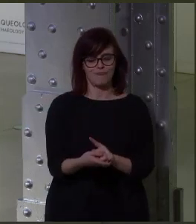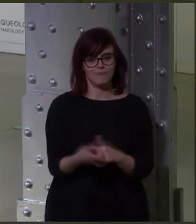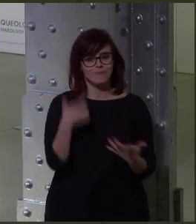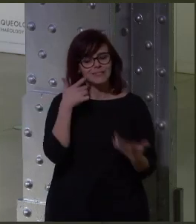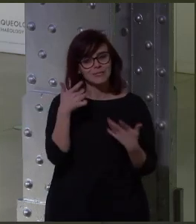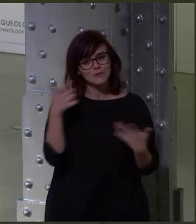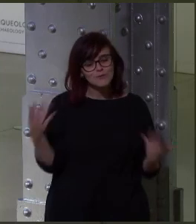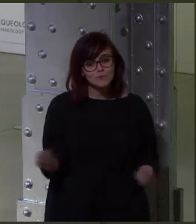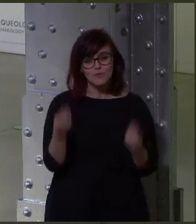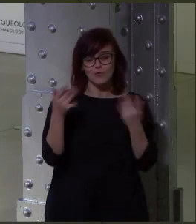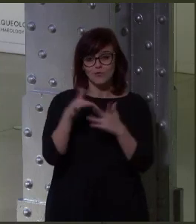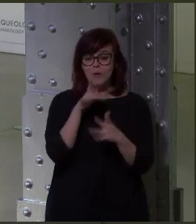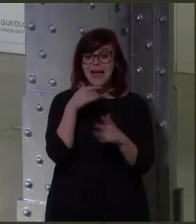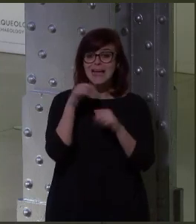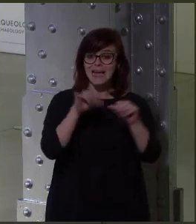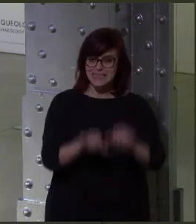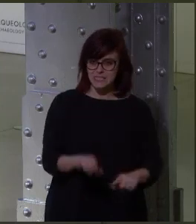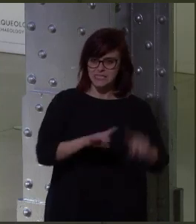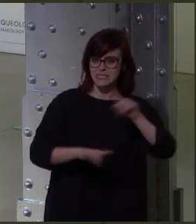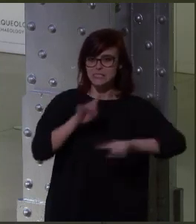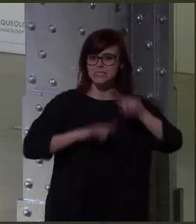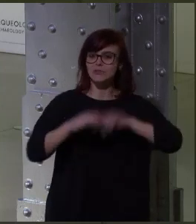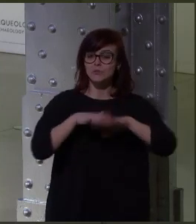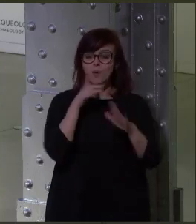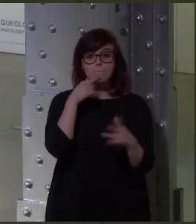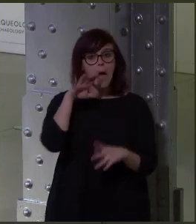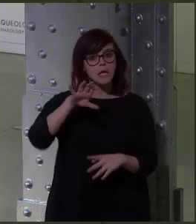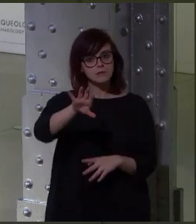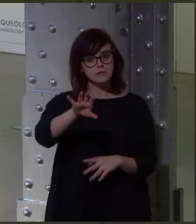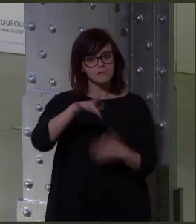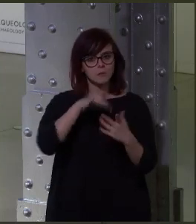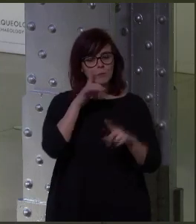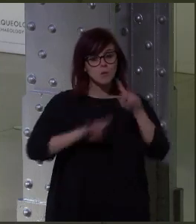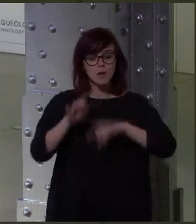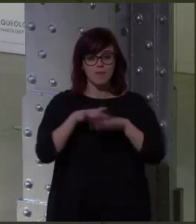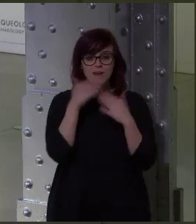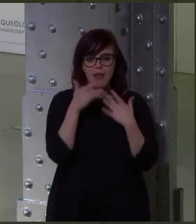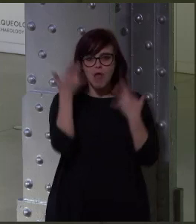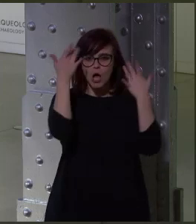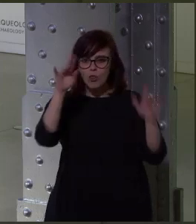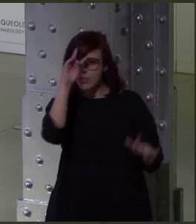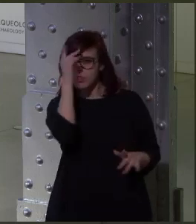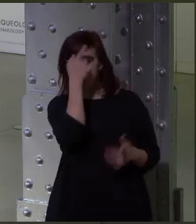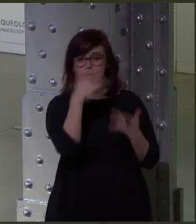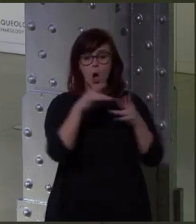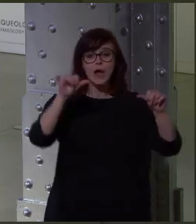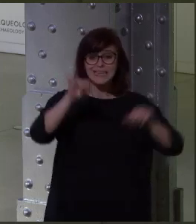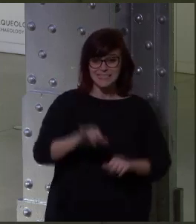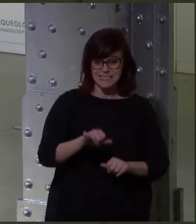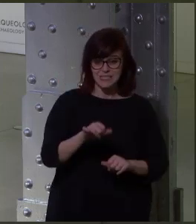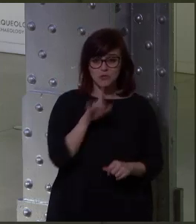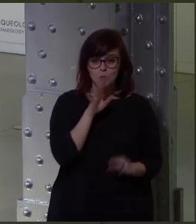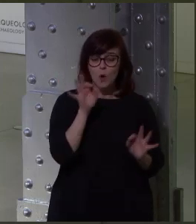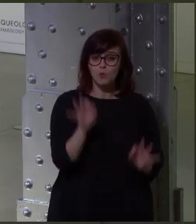que cuando hablábamos de crisis, ha habido algunas crisis en este país que han permitido cambiar conciencias. Una de estas crisis fue lo que